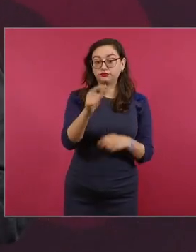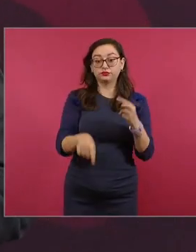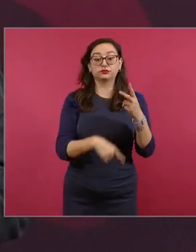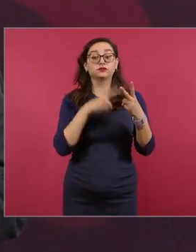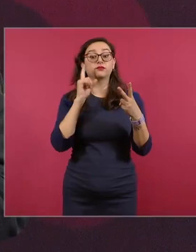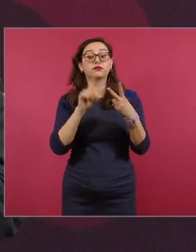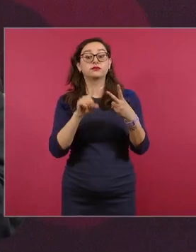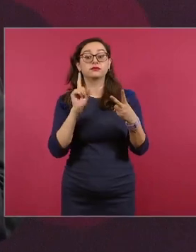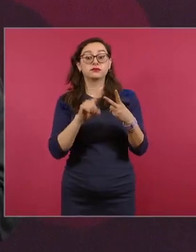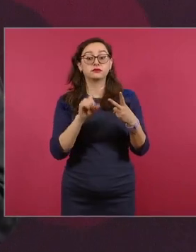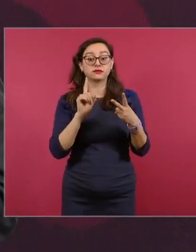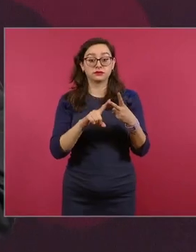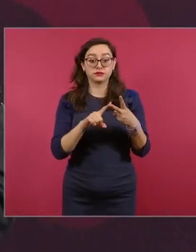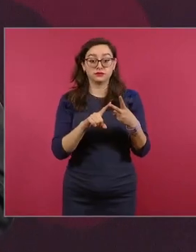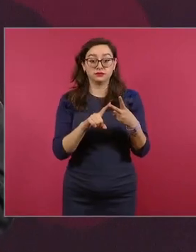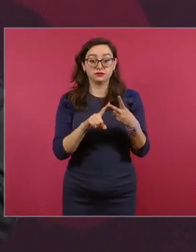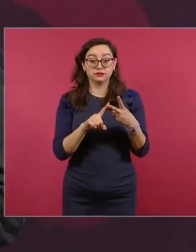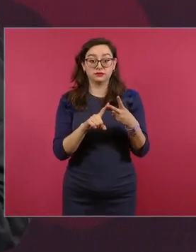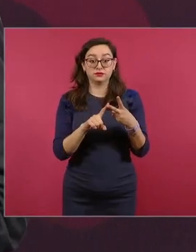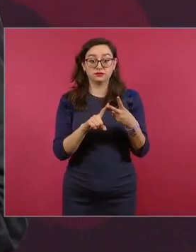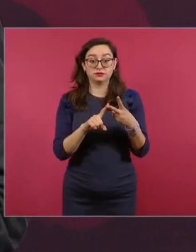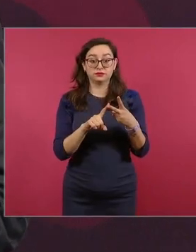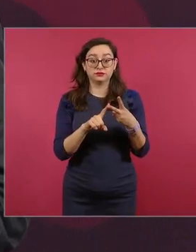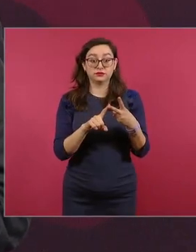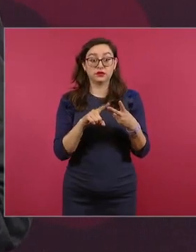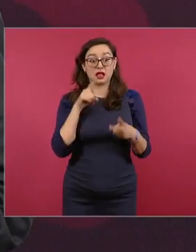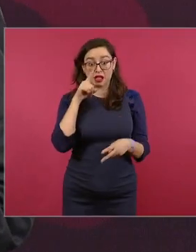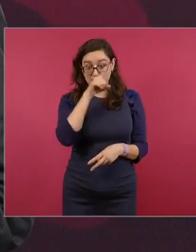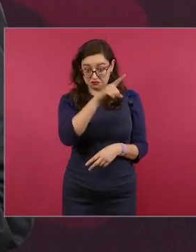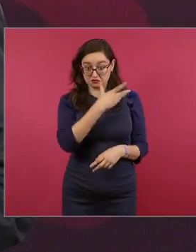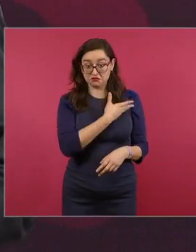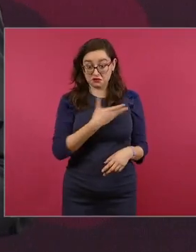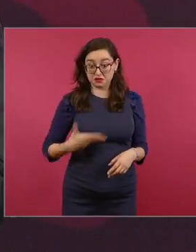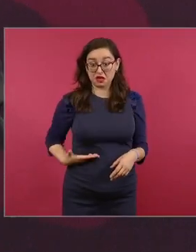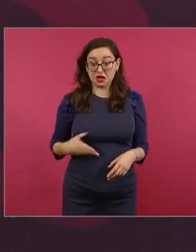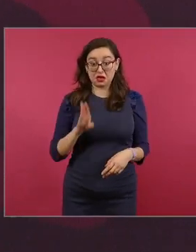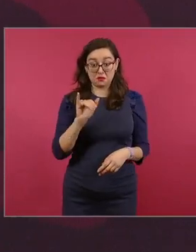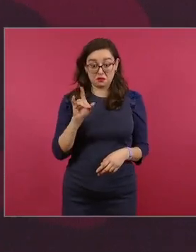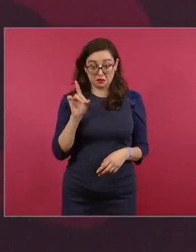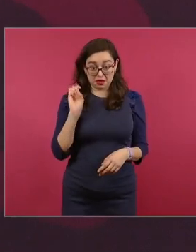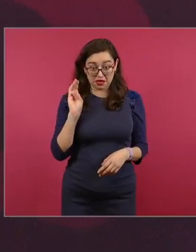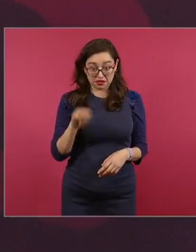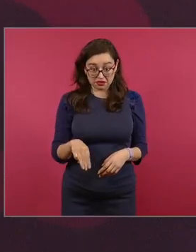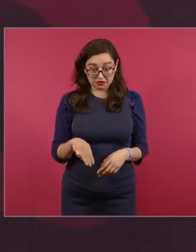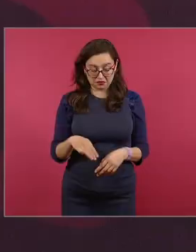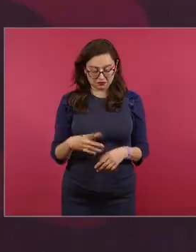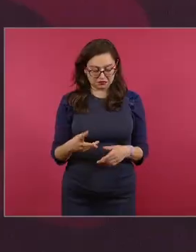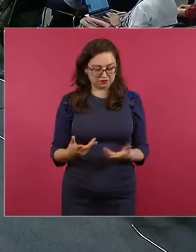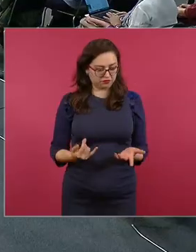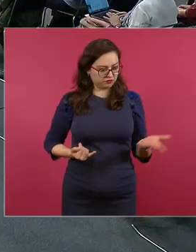Unidos, después del presidente Roosevelt, que creó un mecanismo